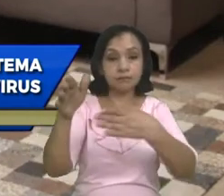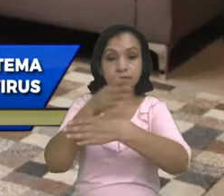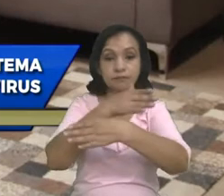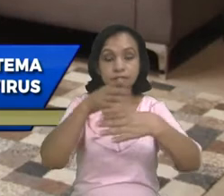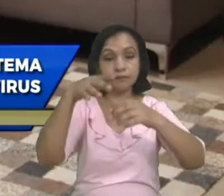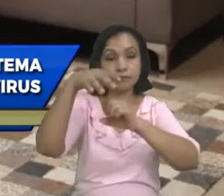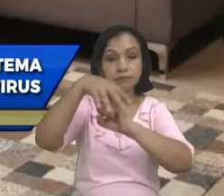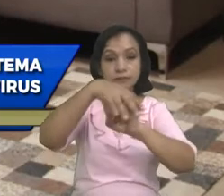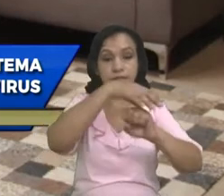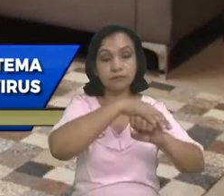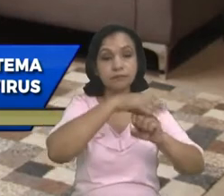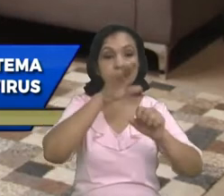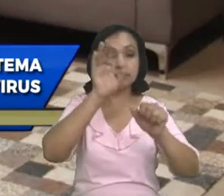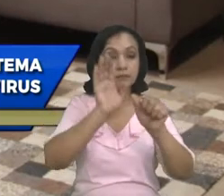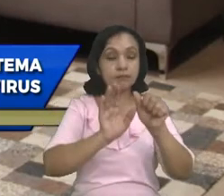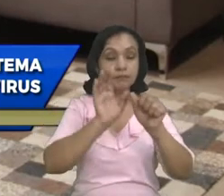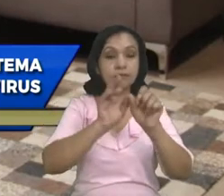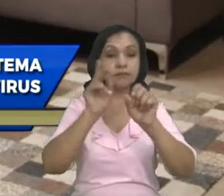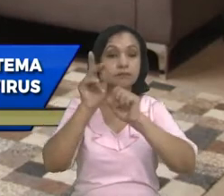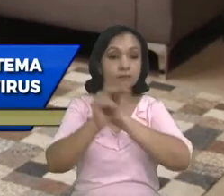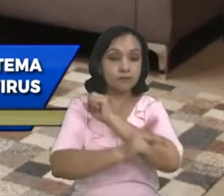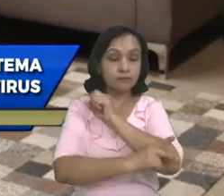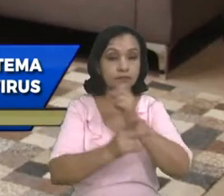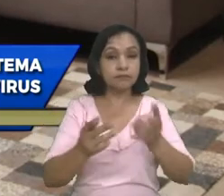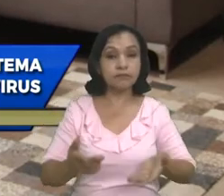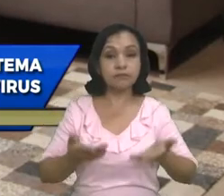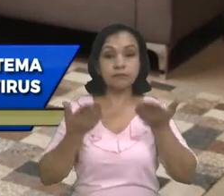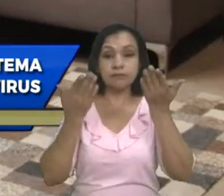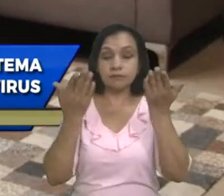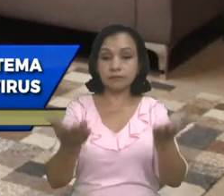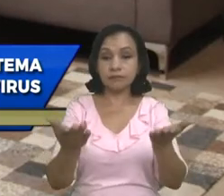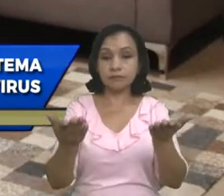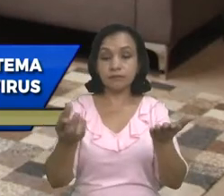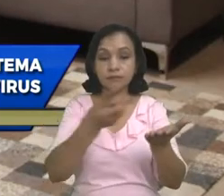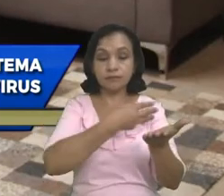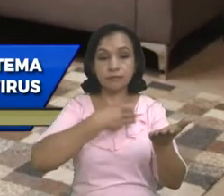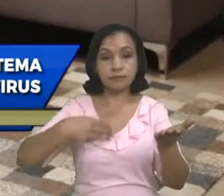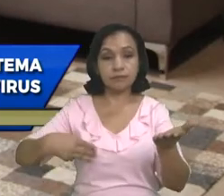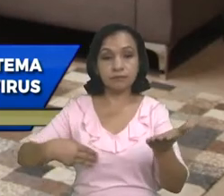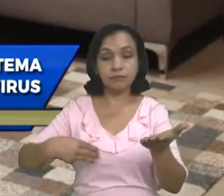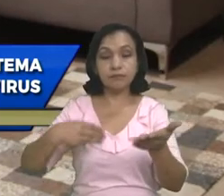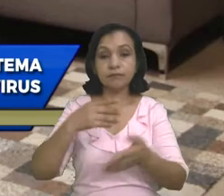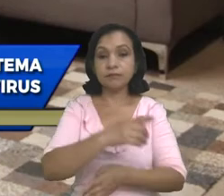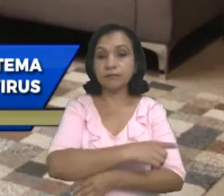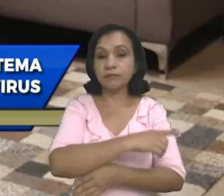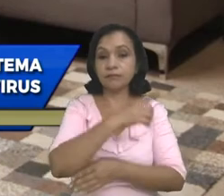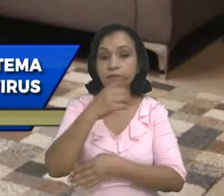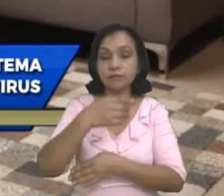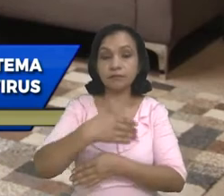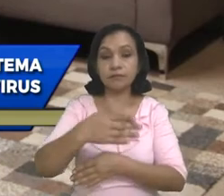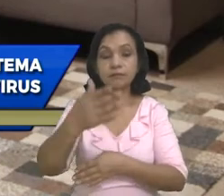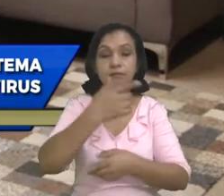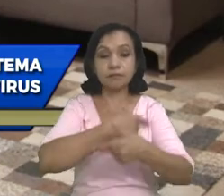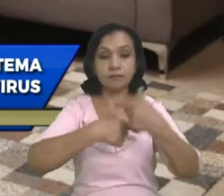cada uno de los países para presentar a presentar a los ministros en los próximos perdón a los jefes de estados y de gobierno